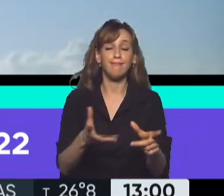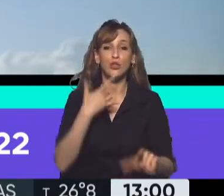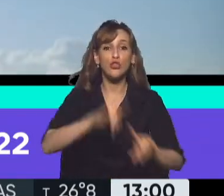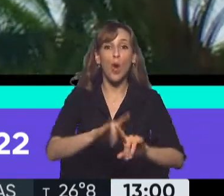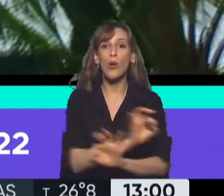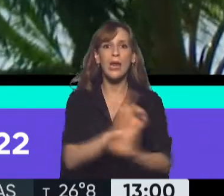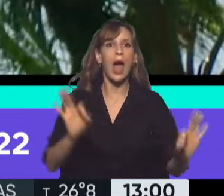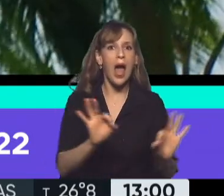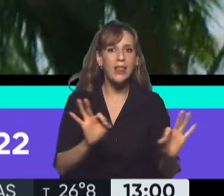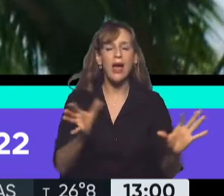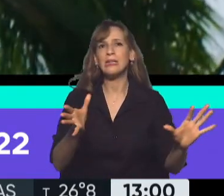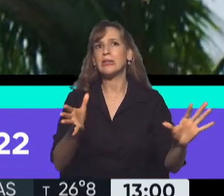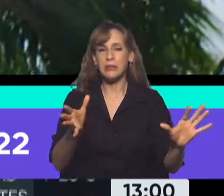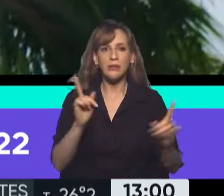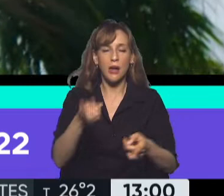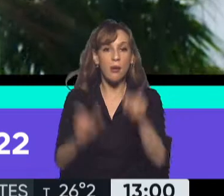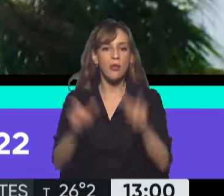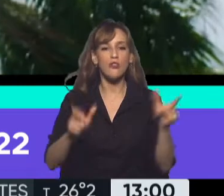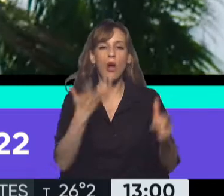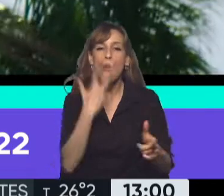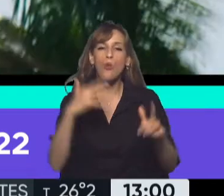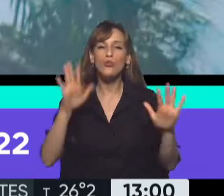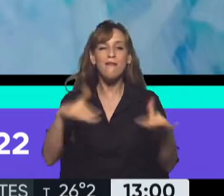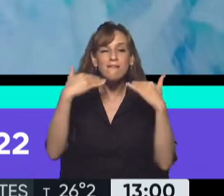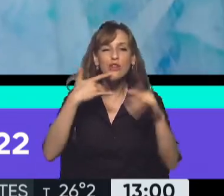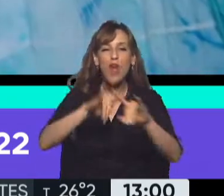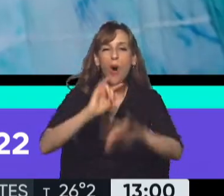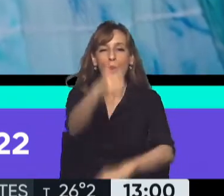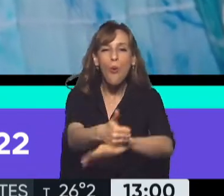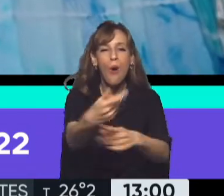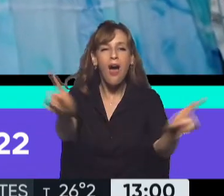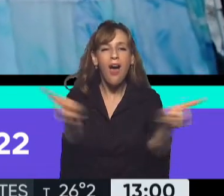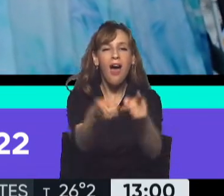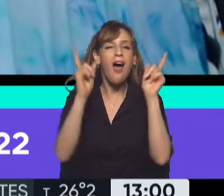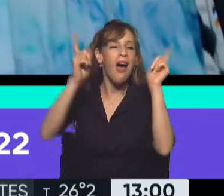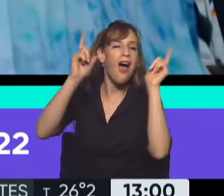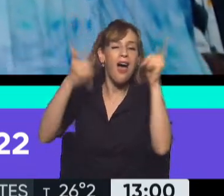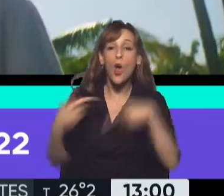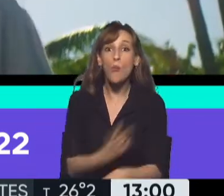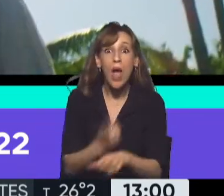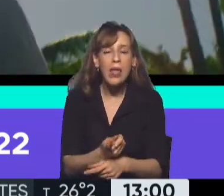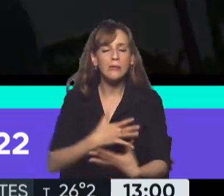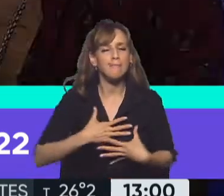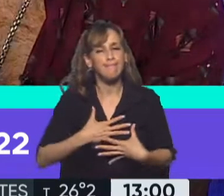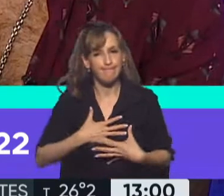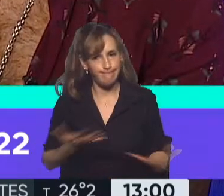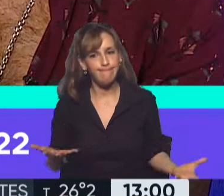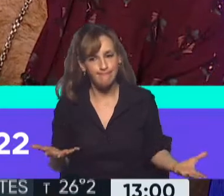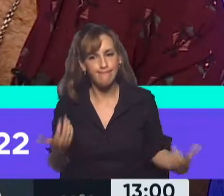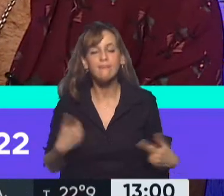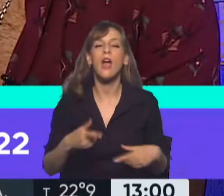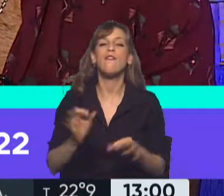disfruta de los artistas también, no poder ir a verlos. Entonces, feliz de volver al Gran Rex